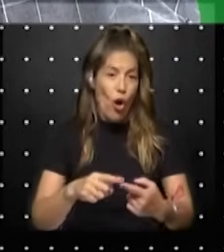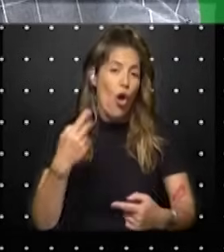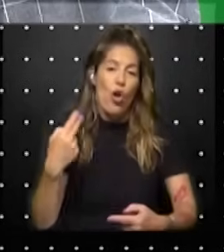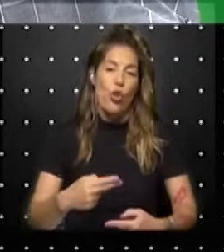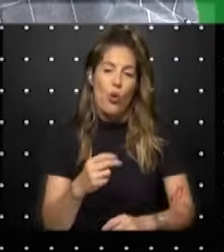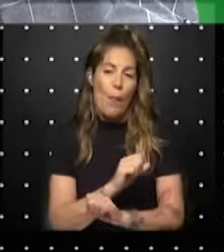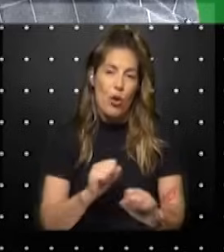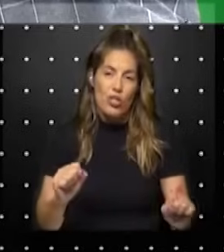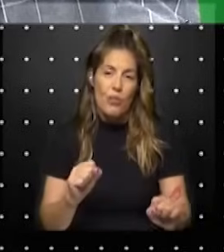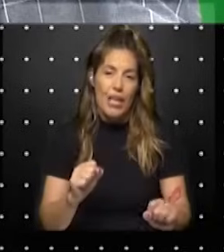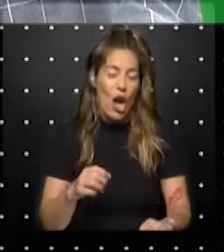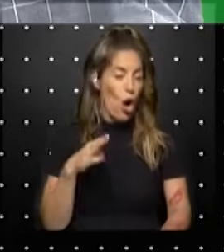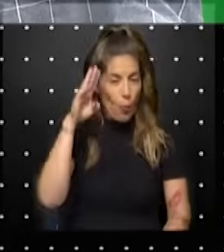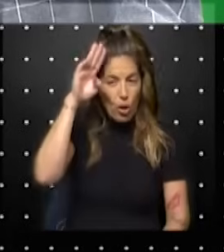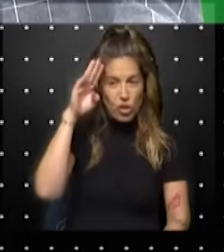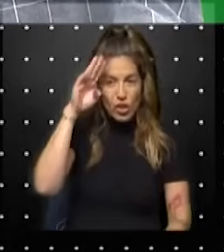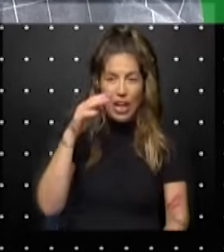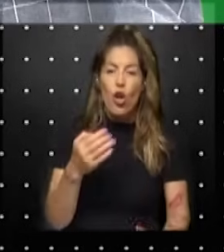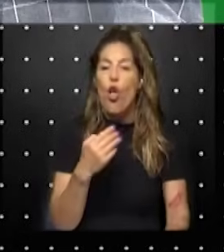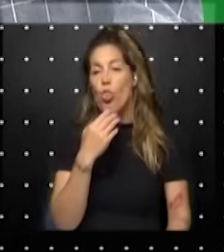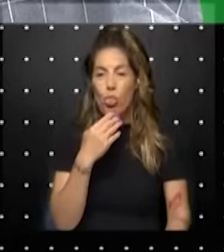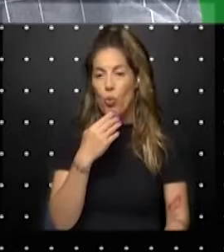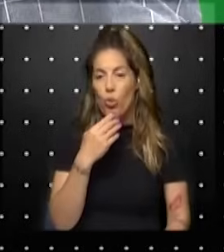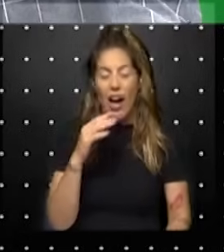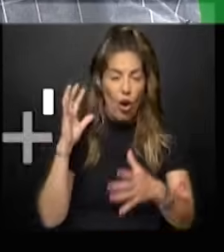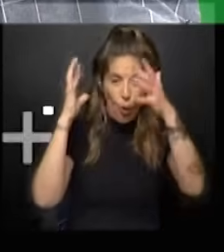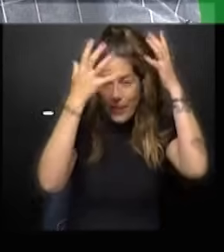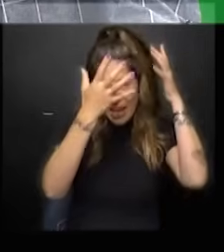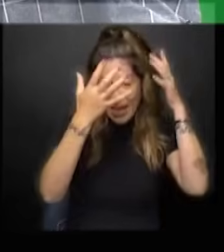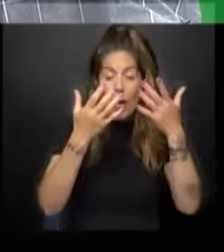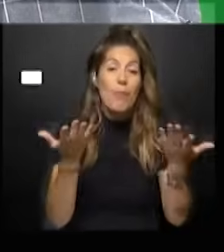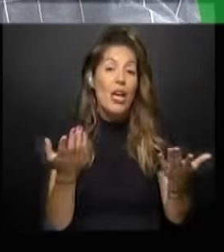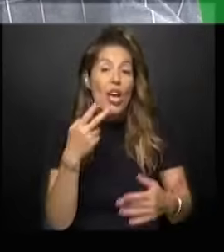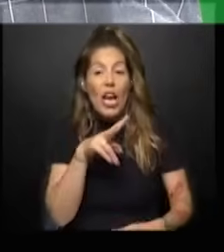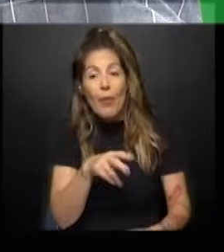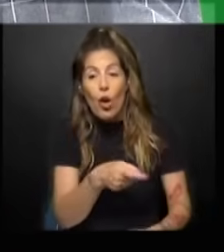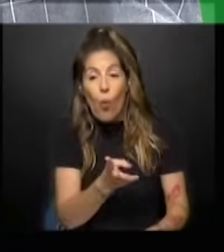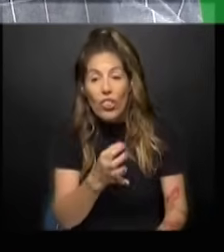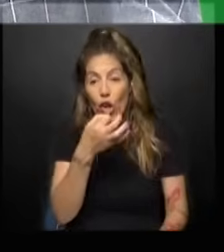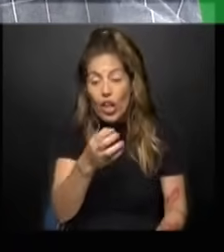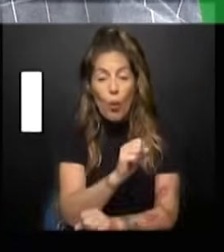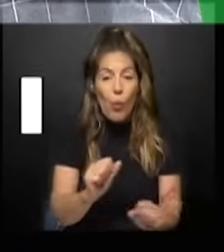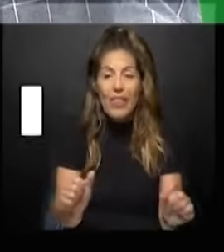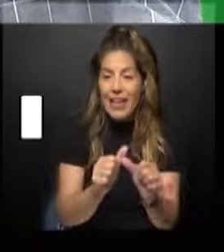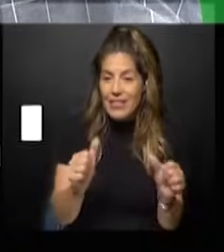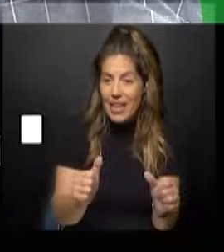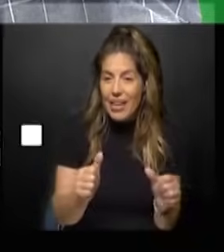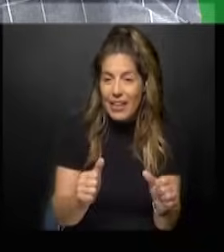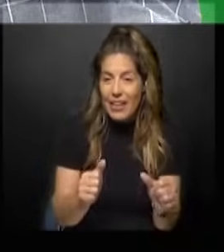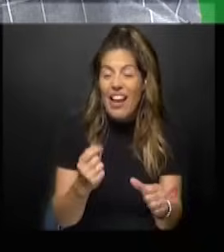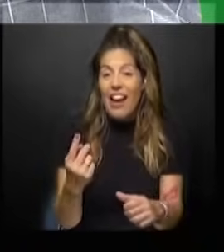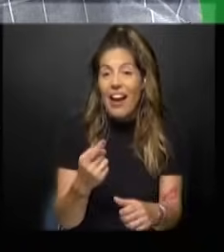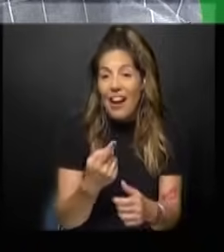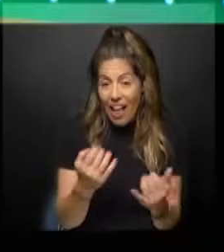Nunca fue posible con Bolsonaro, tengo muchas dudas de que pueda hacer con Milei, pero todavía está por verse cuánto de lo que dijo lo puede hacer. De hecho, cada